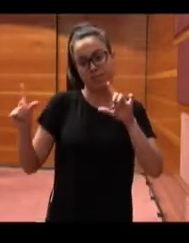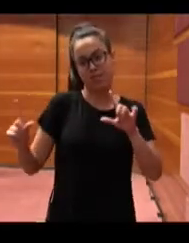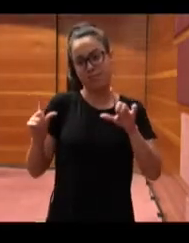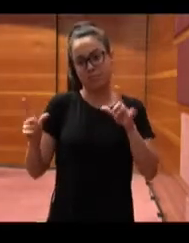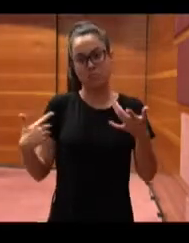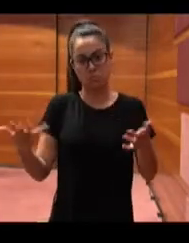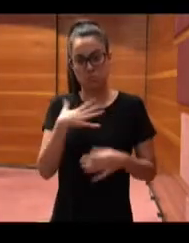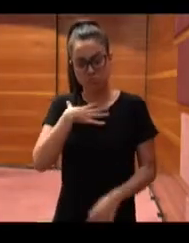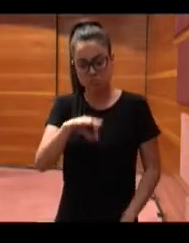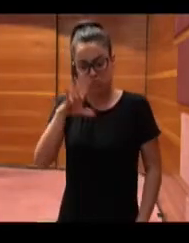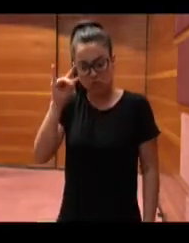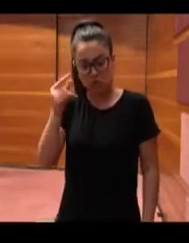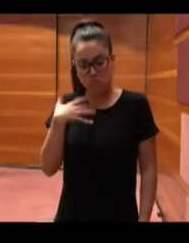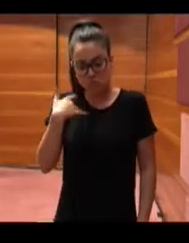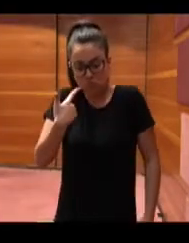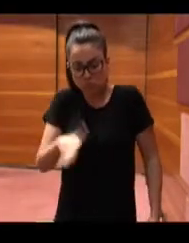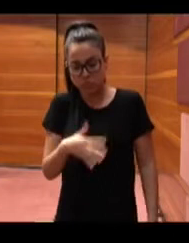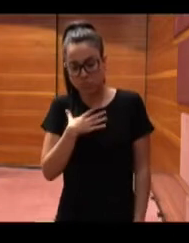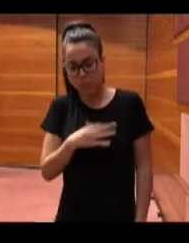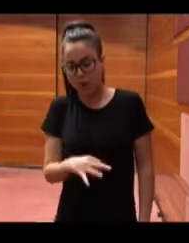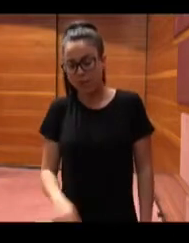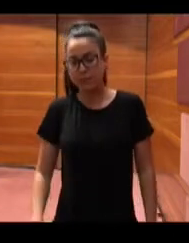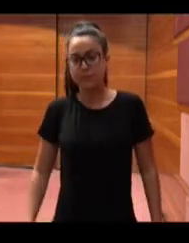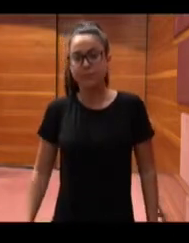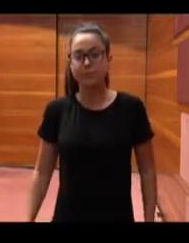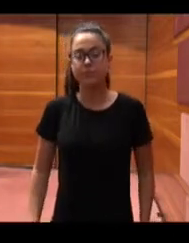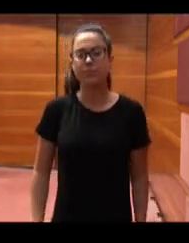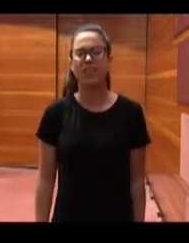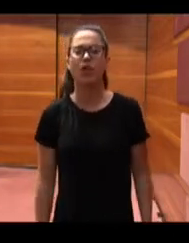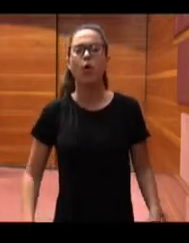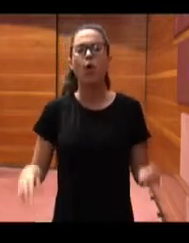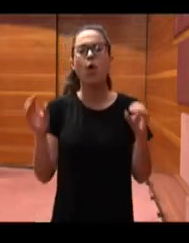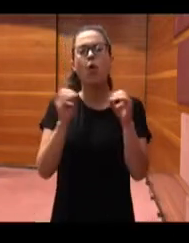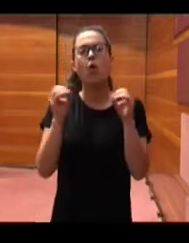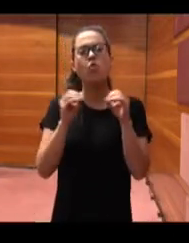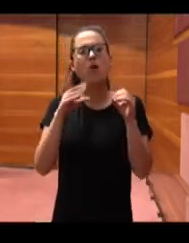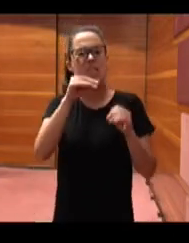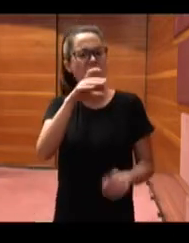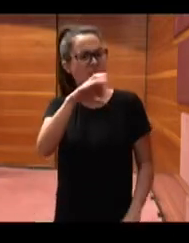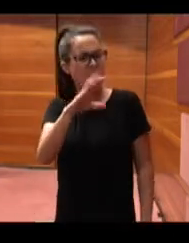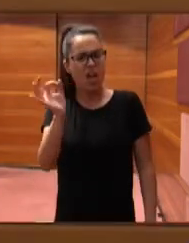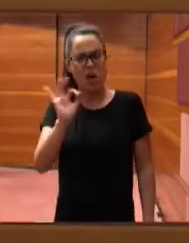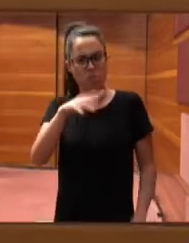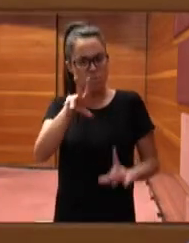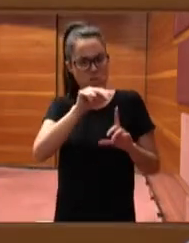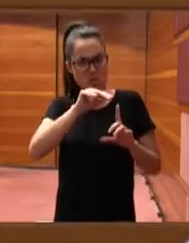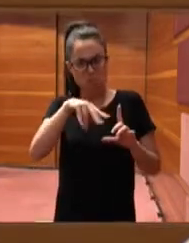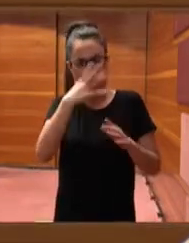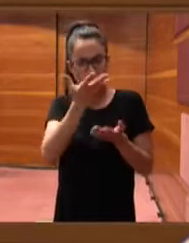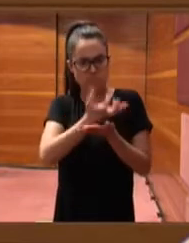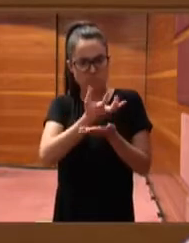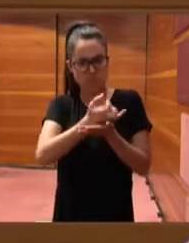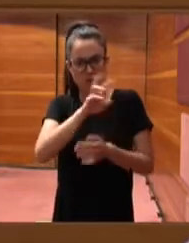¿Es procesable? Sí. Yo puedo meterlo en VLC o lo que uséis para ver vídeos en el ordenador. Y si tengo una película en